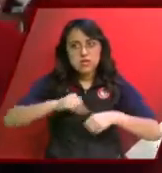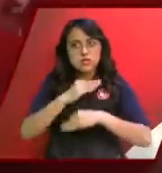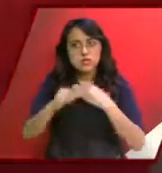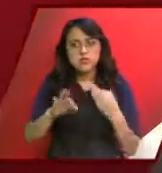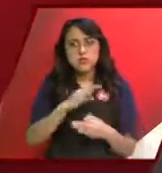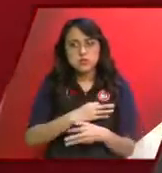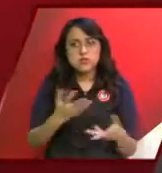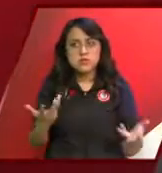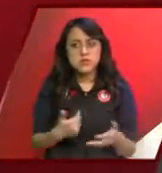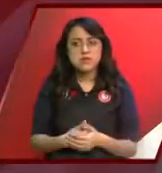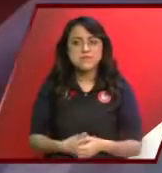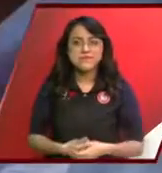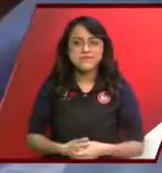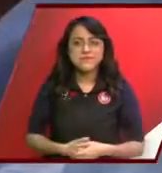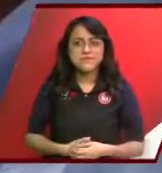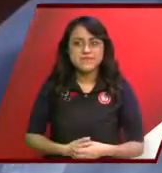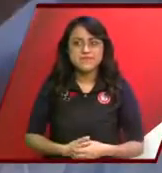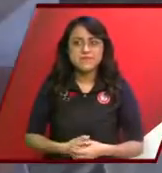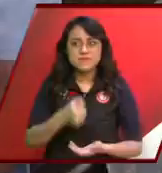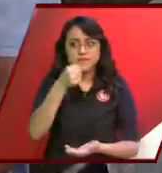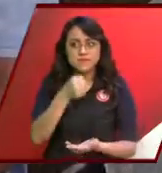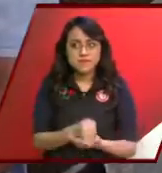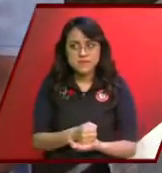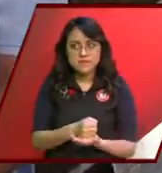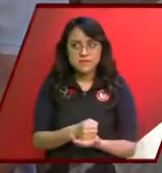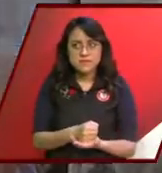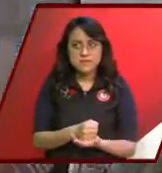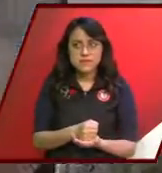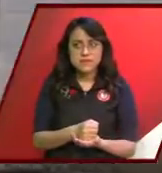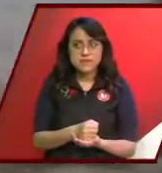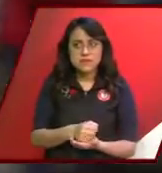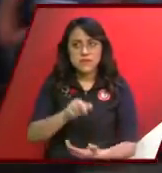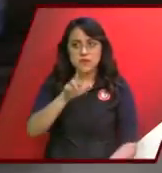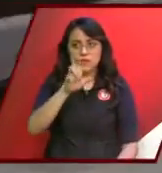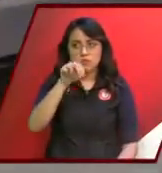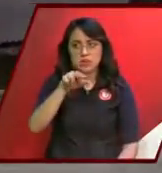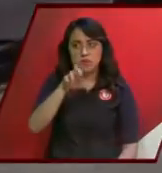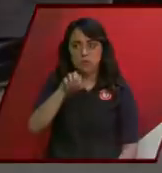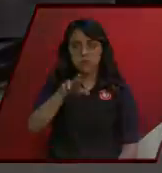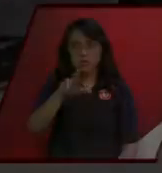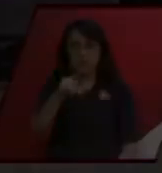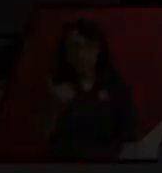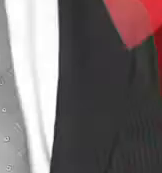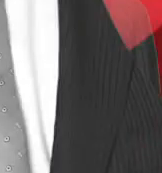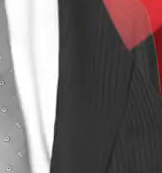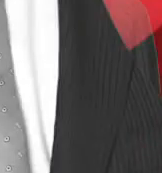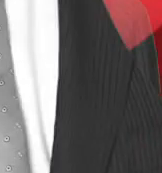Para quien corresponda, Rubén Monroy.